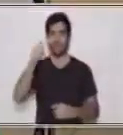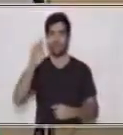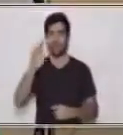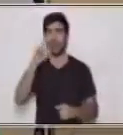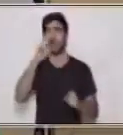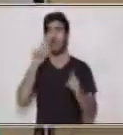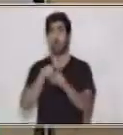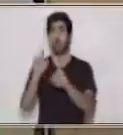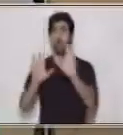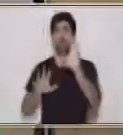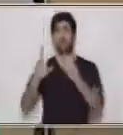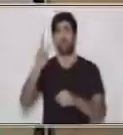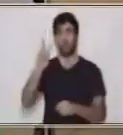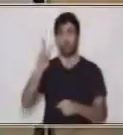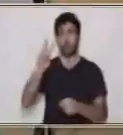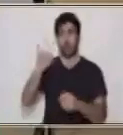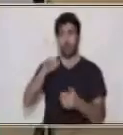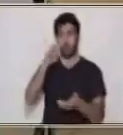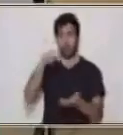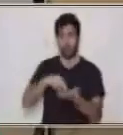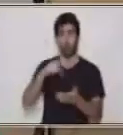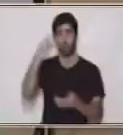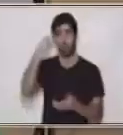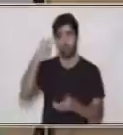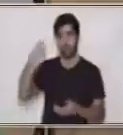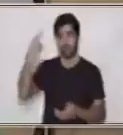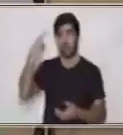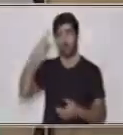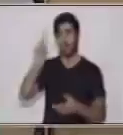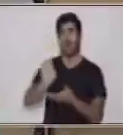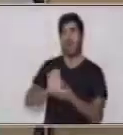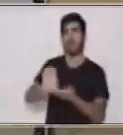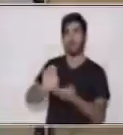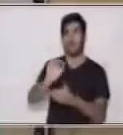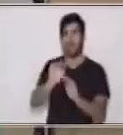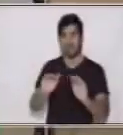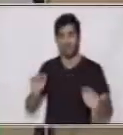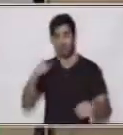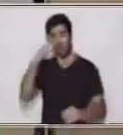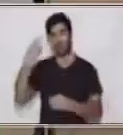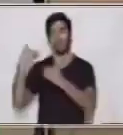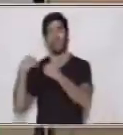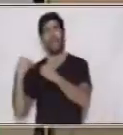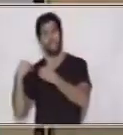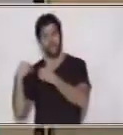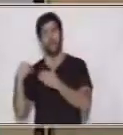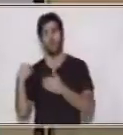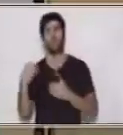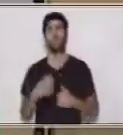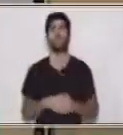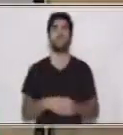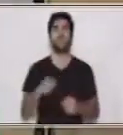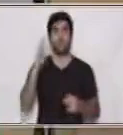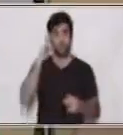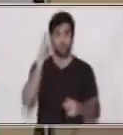contra el Trabajo Infantil. Y te recordamos, lávate las manos con agua y jabón o desinféctalas con